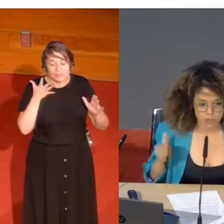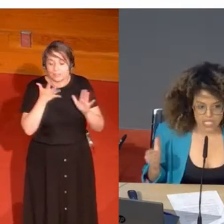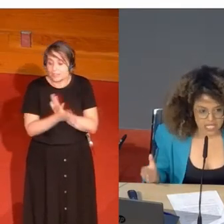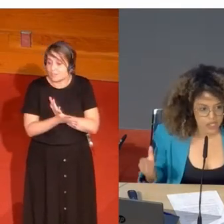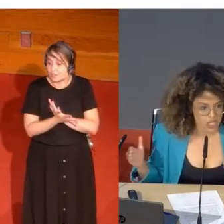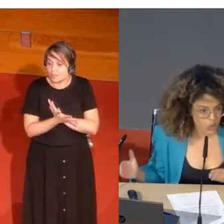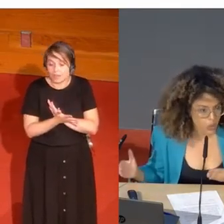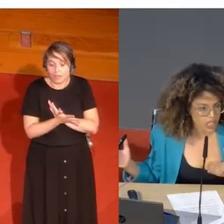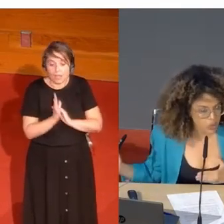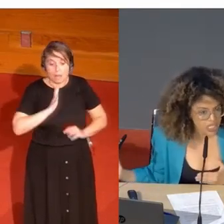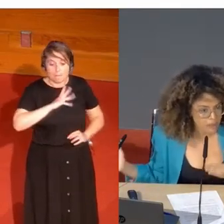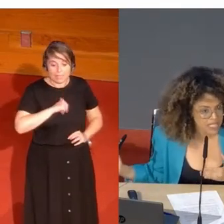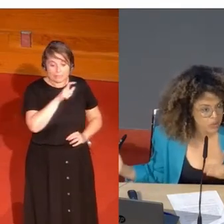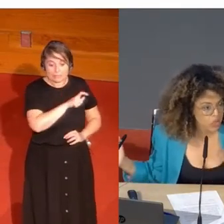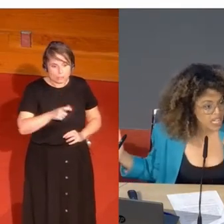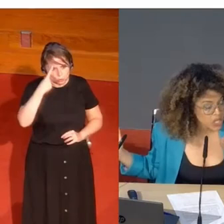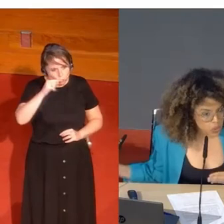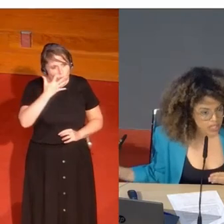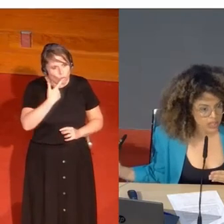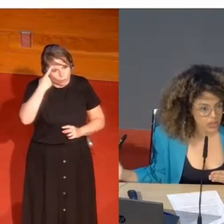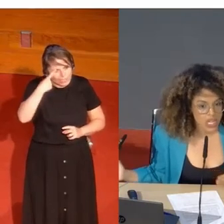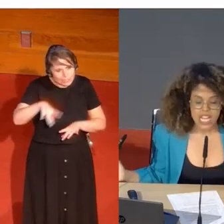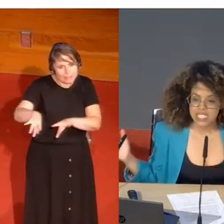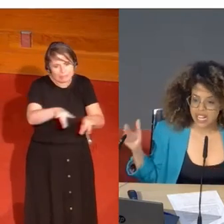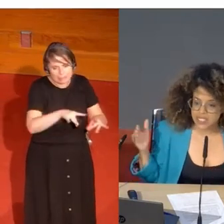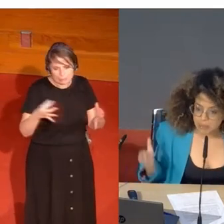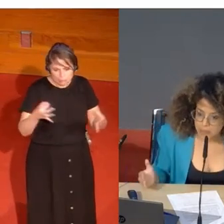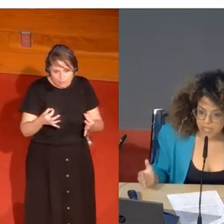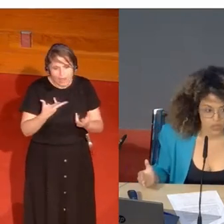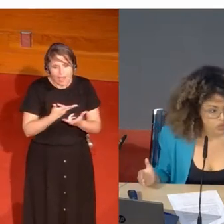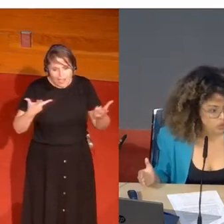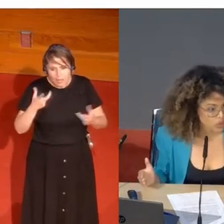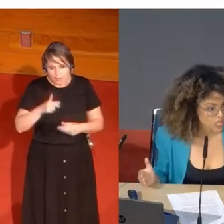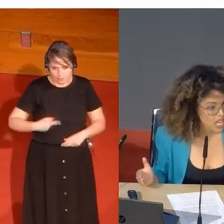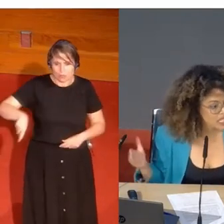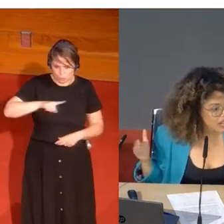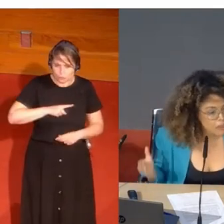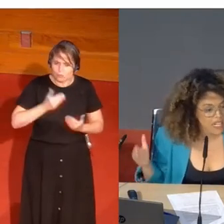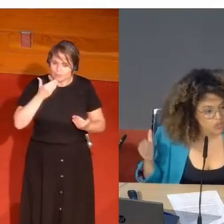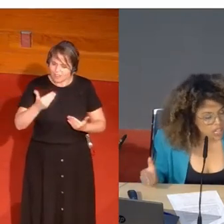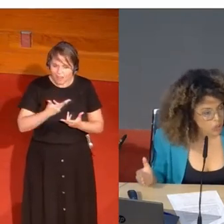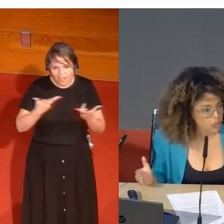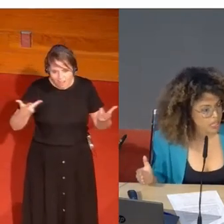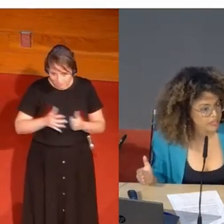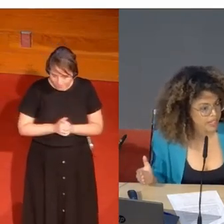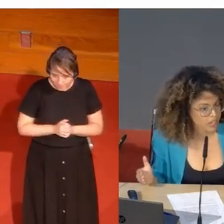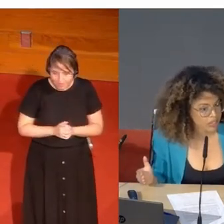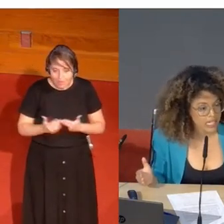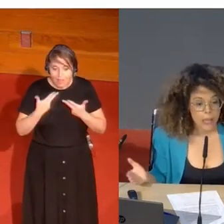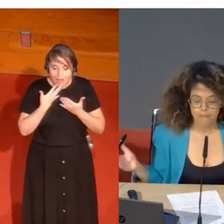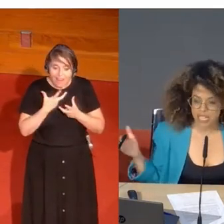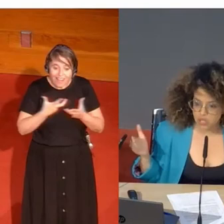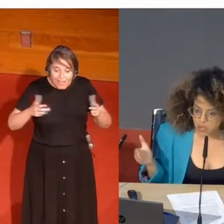impide a los palestinos que se conozca lo que está pasando en su territorio es grave también para nosotros es grave para toda la comunidad